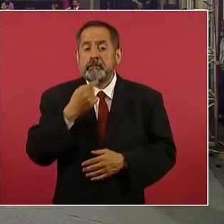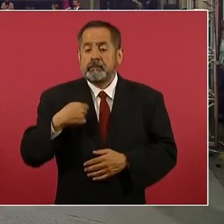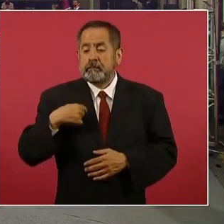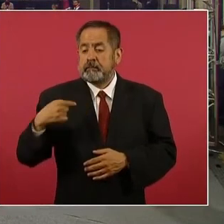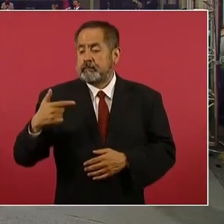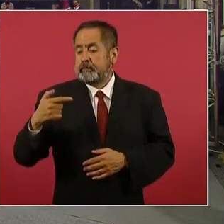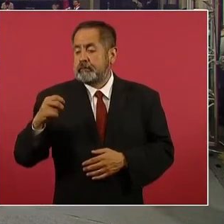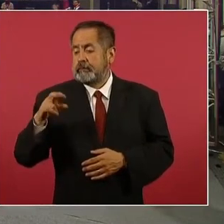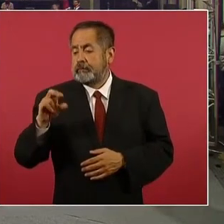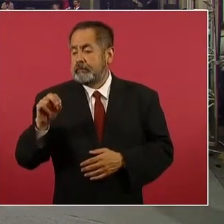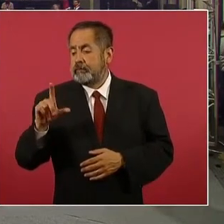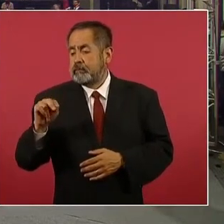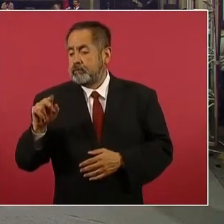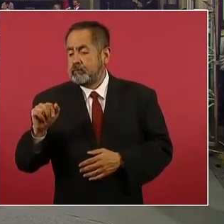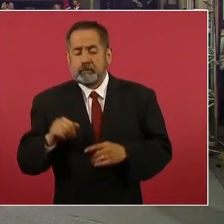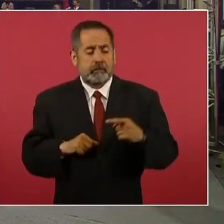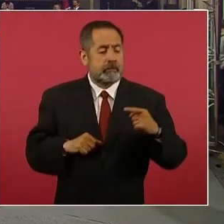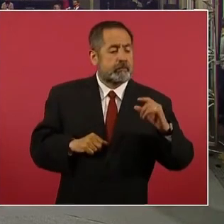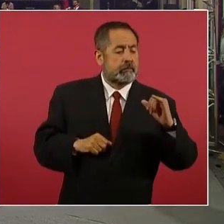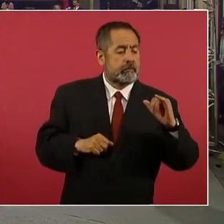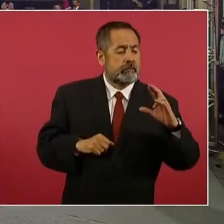nunca.